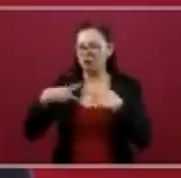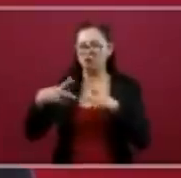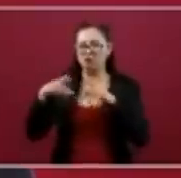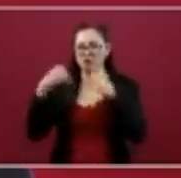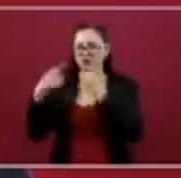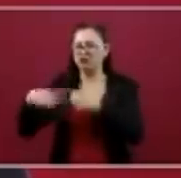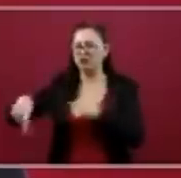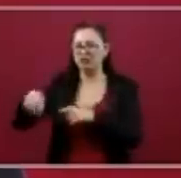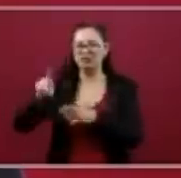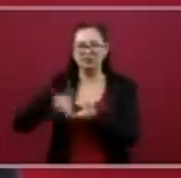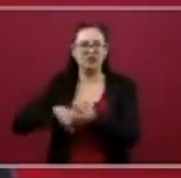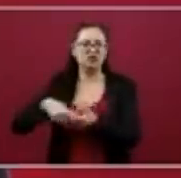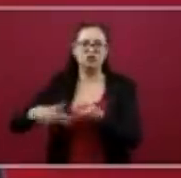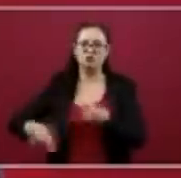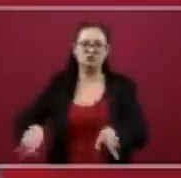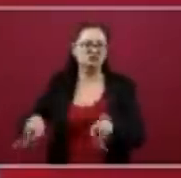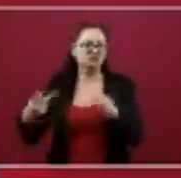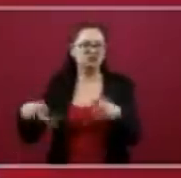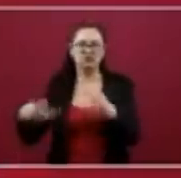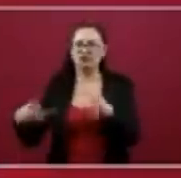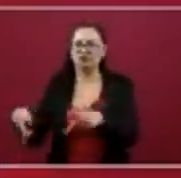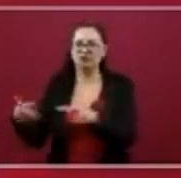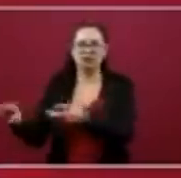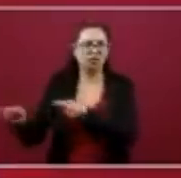la comercialización de la carne,